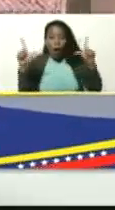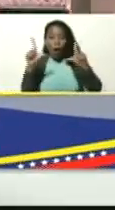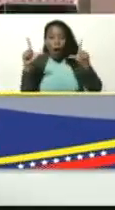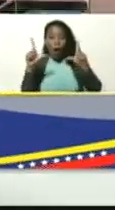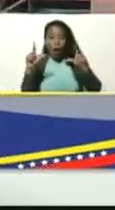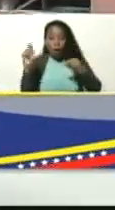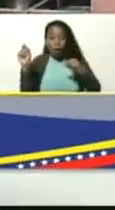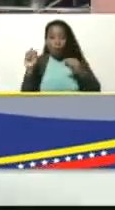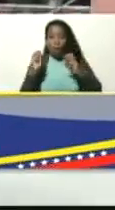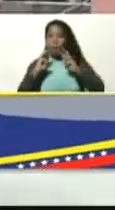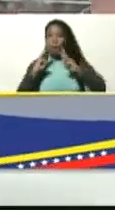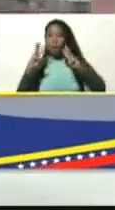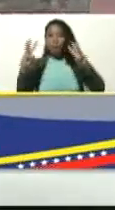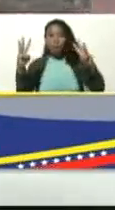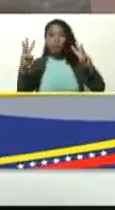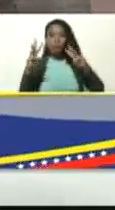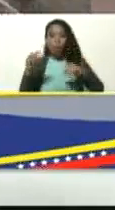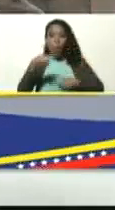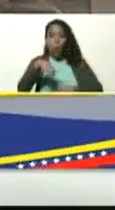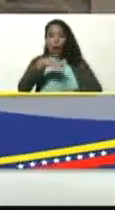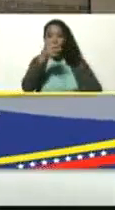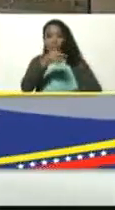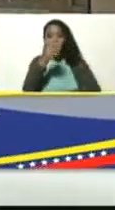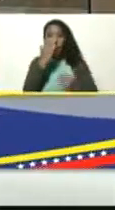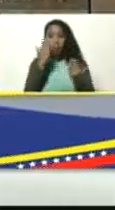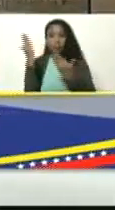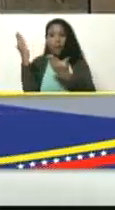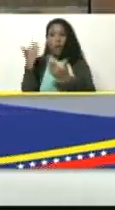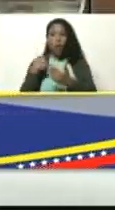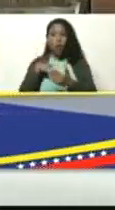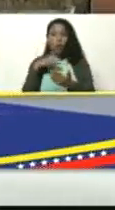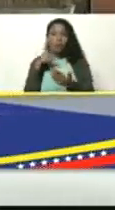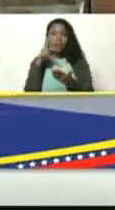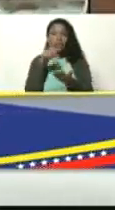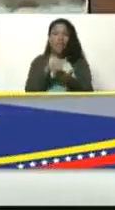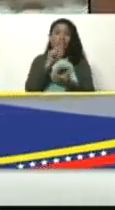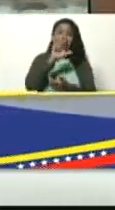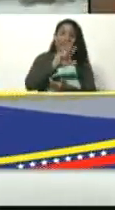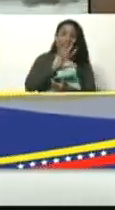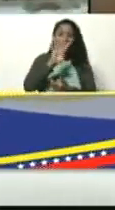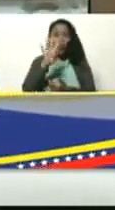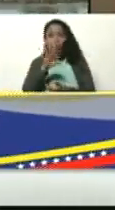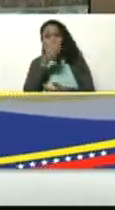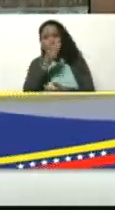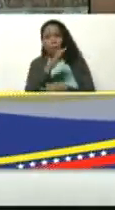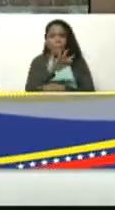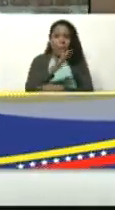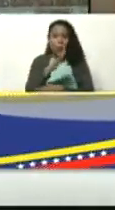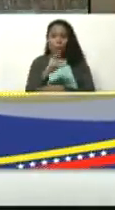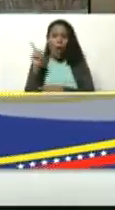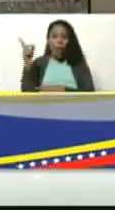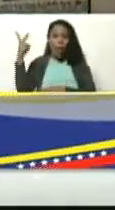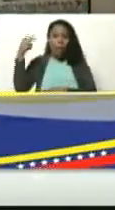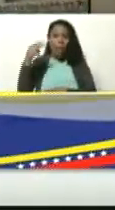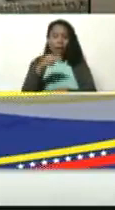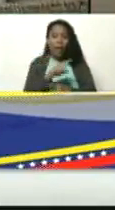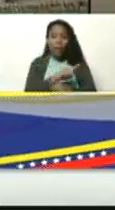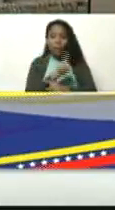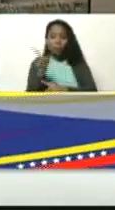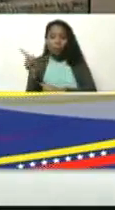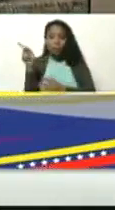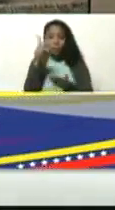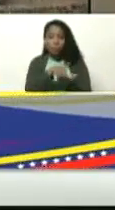Son impresionantes, en la tarde. Estábamos nosotros llegando, 3, 4 de la tarde, ahí a Tejería. Y